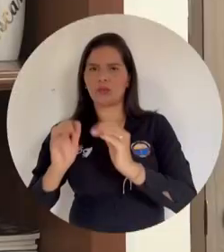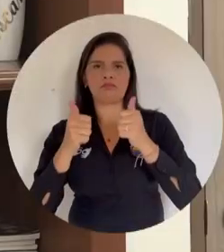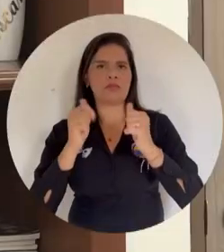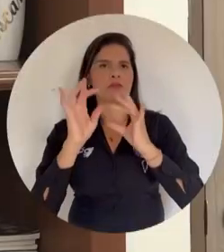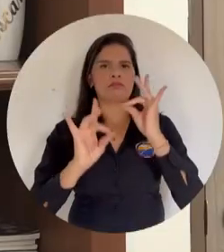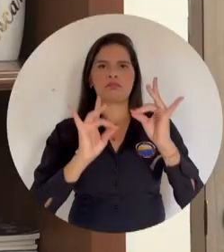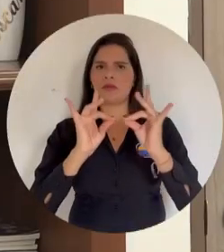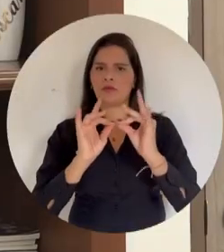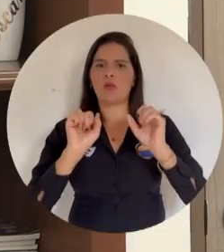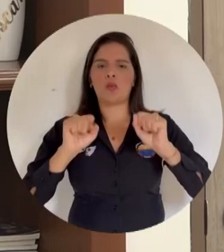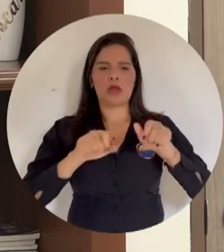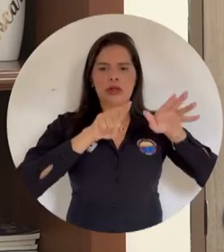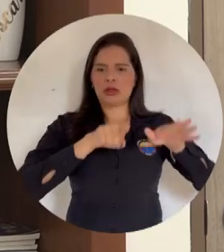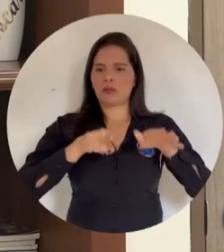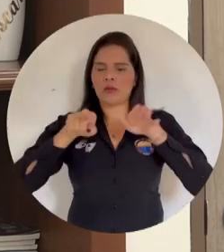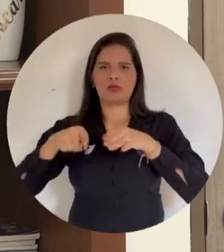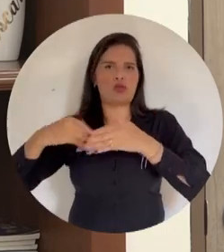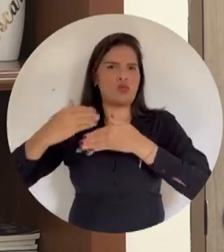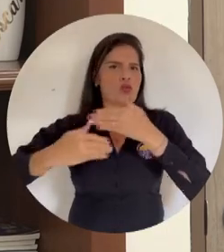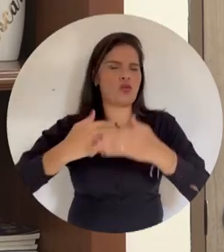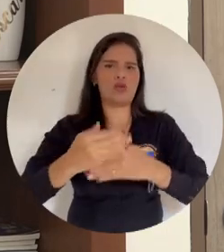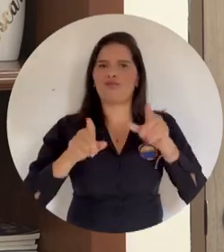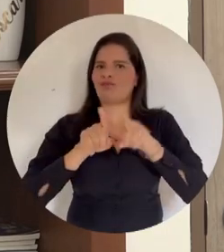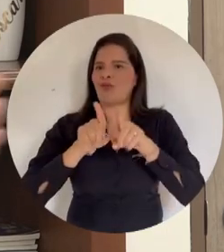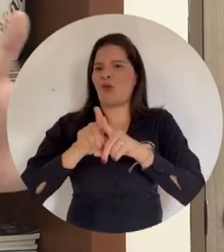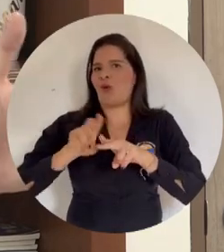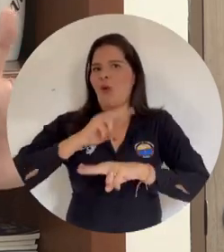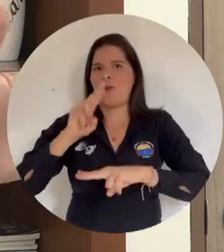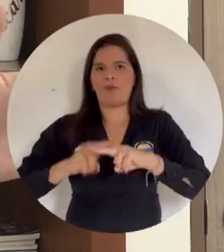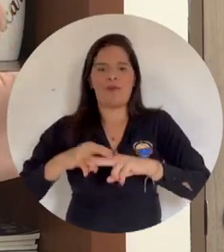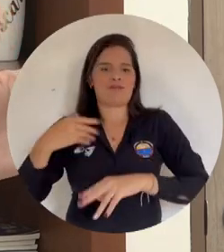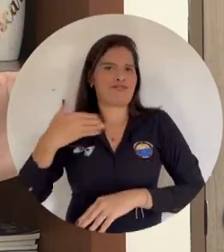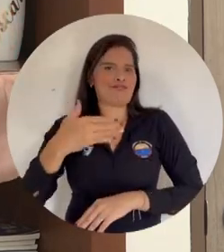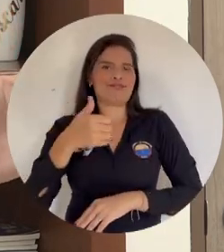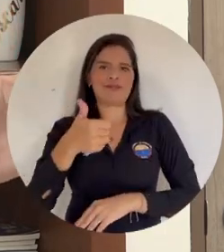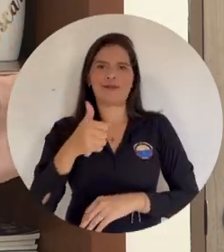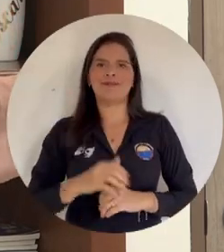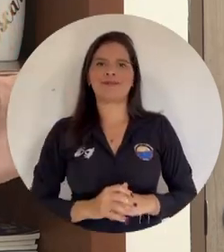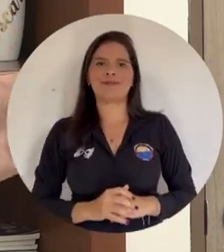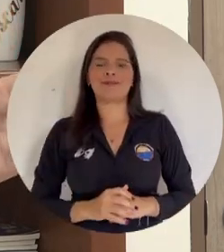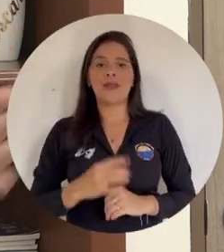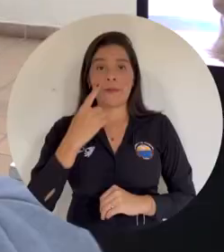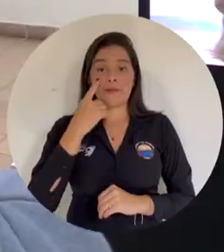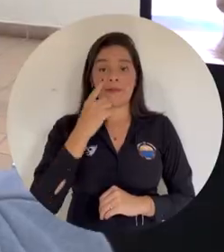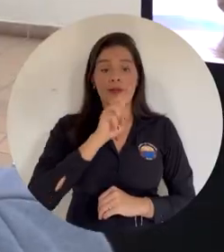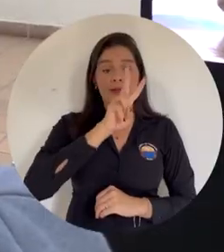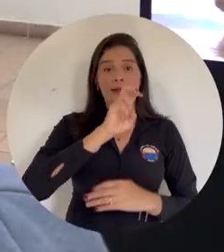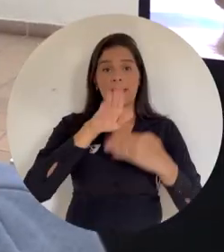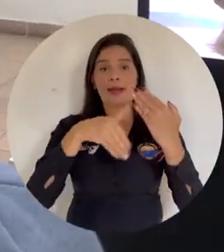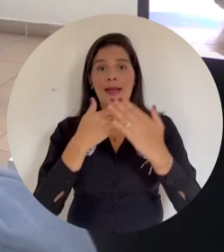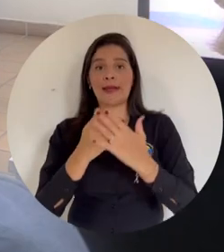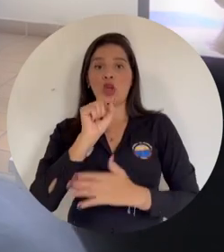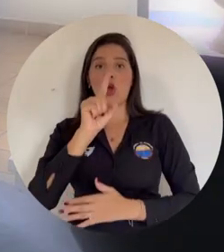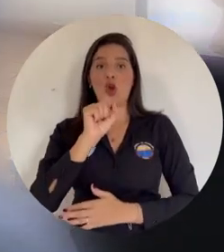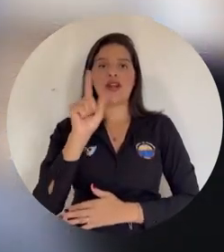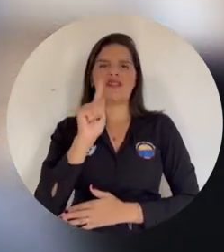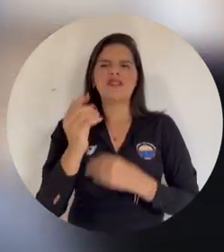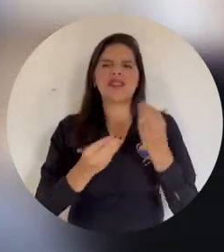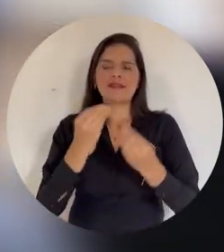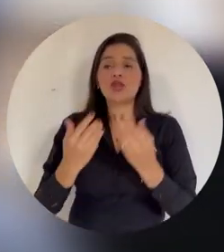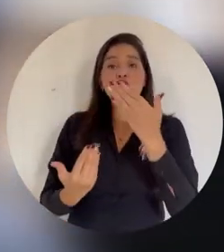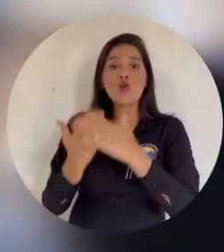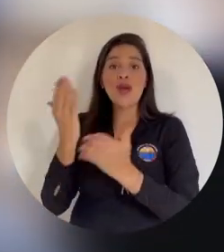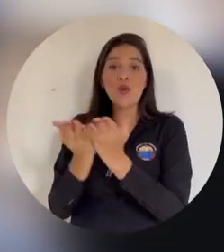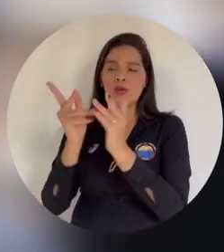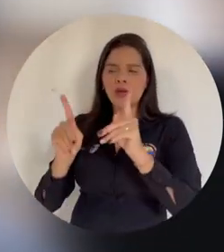año 2022 acorde a los procesos que tradicionalmente en nuestra institución hacen el año. Del 7 al 11 de febrero se hará